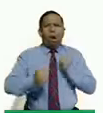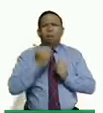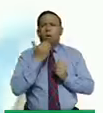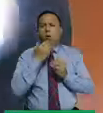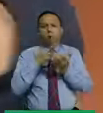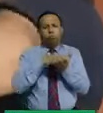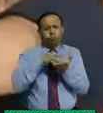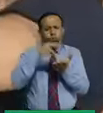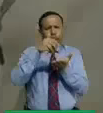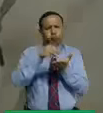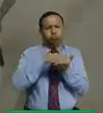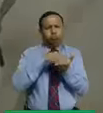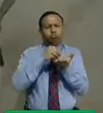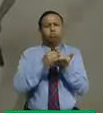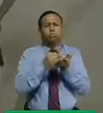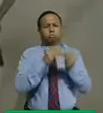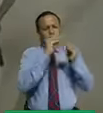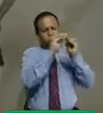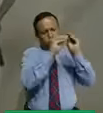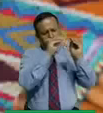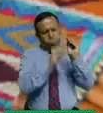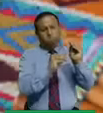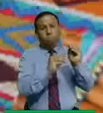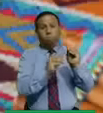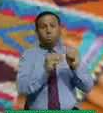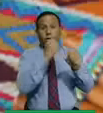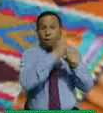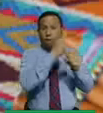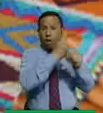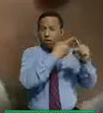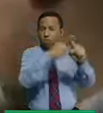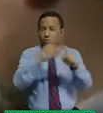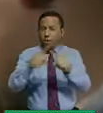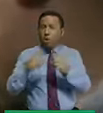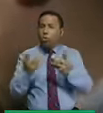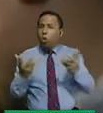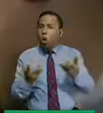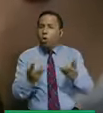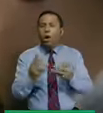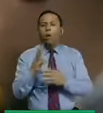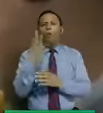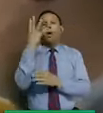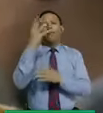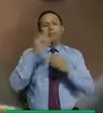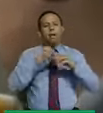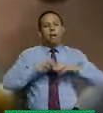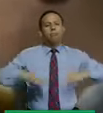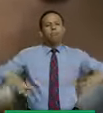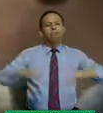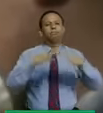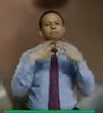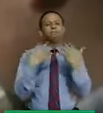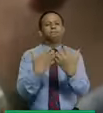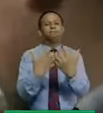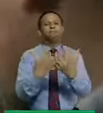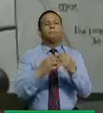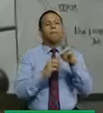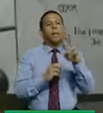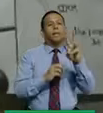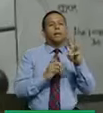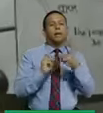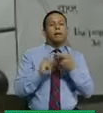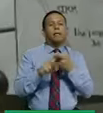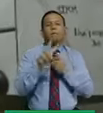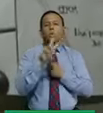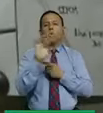llantas. Estos creativos trabajos los podrá ver en la cuarta edición de Arte Circular 2023, del 26 al 28 de